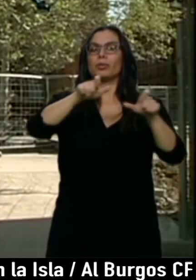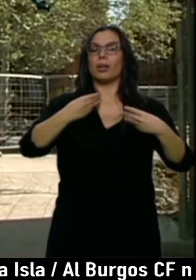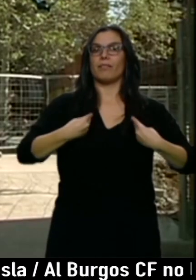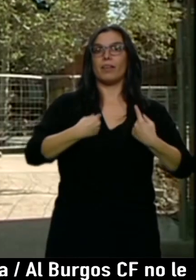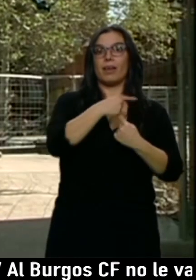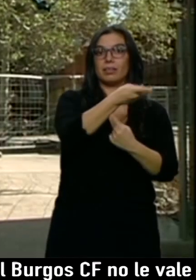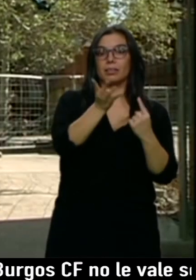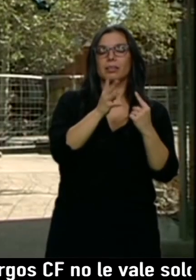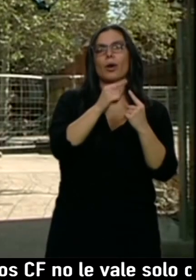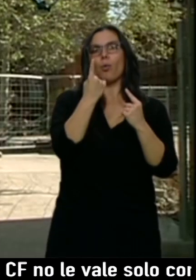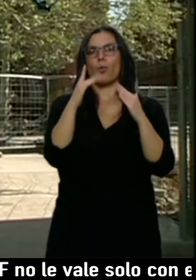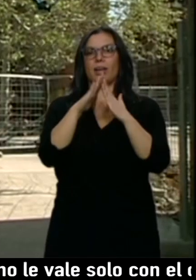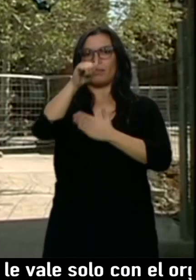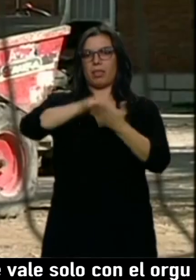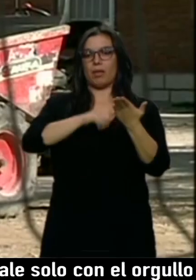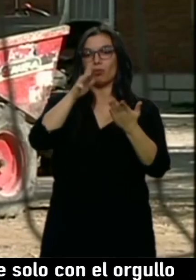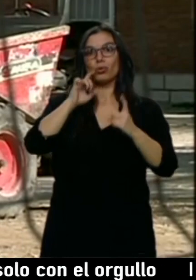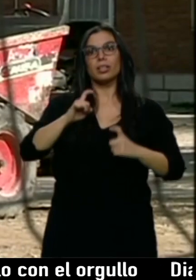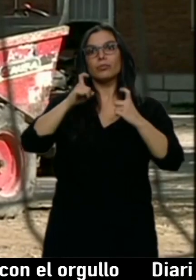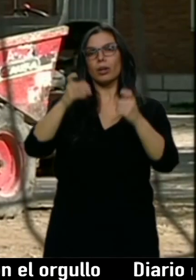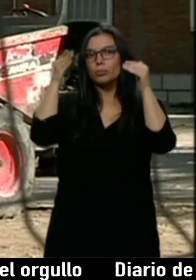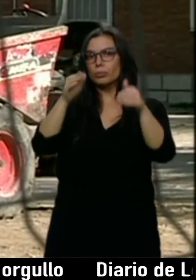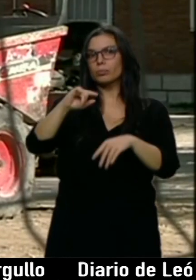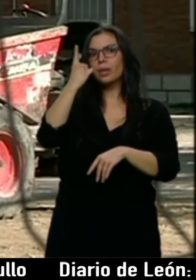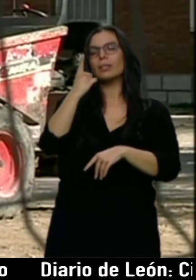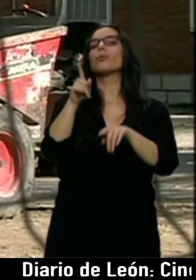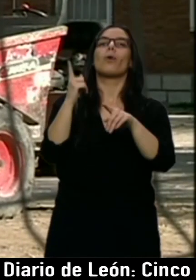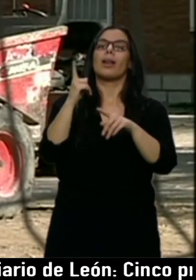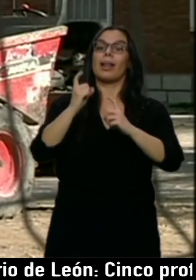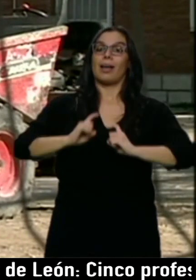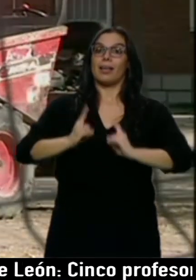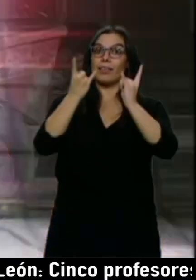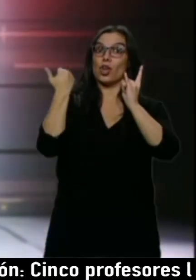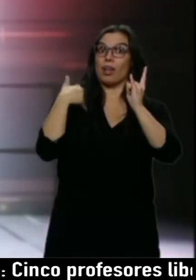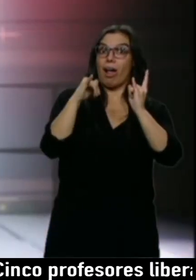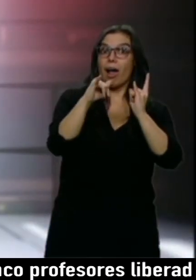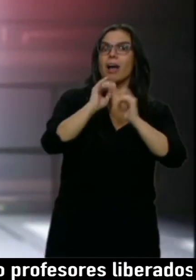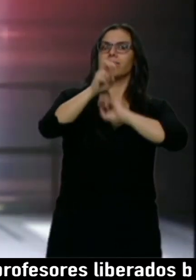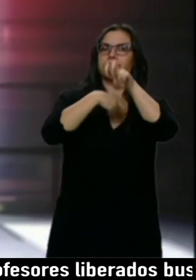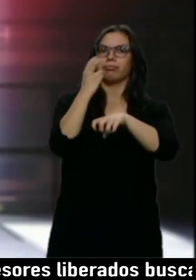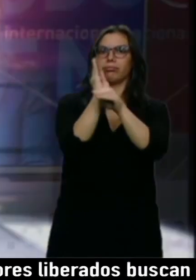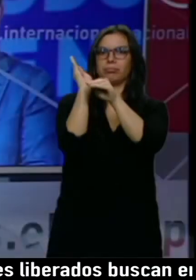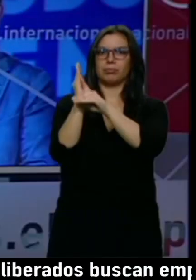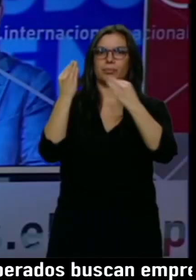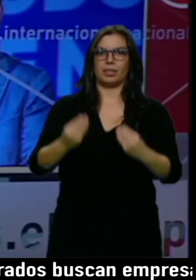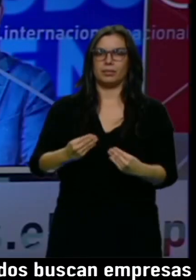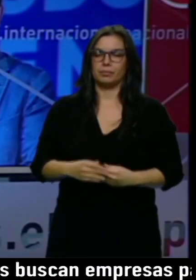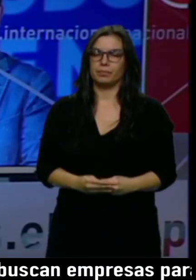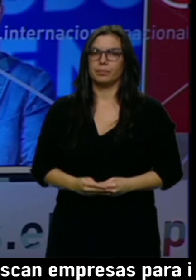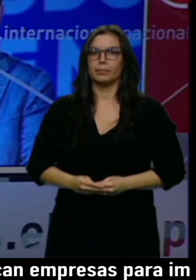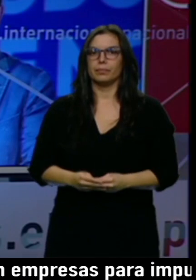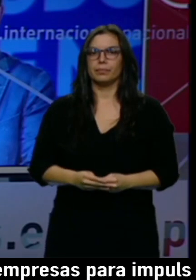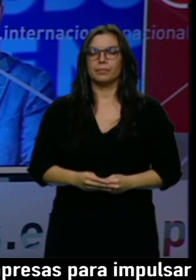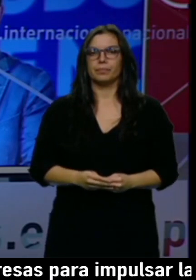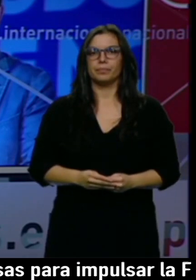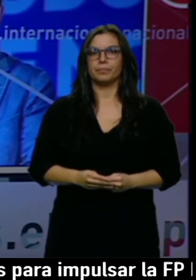los esfuerzos de las administraciones se centran en la reutilización. El jueves